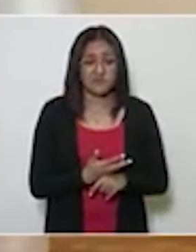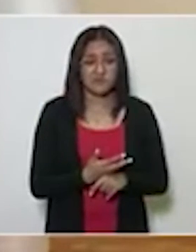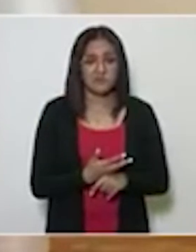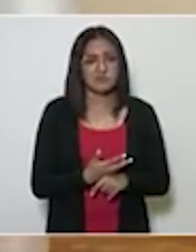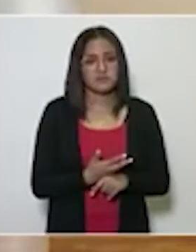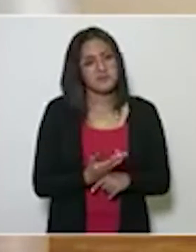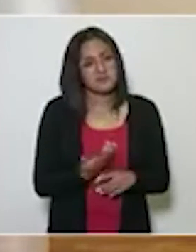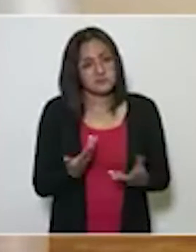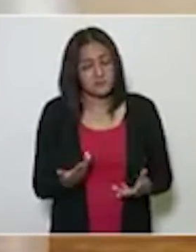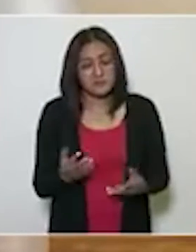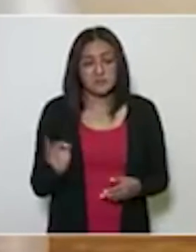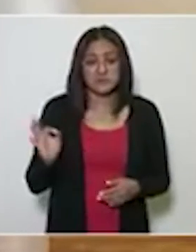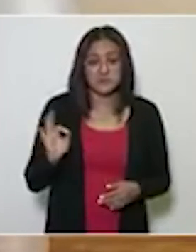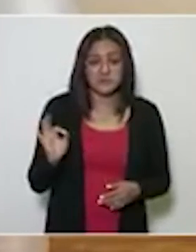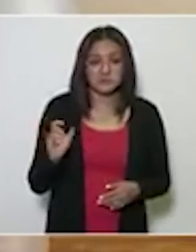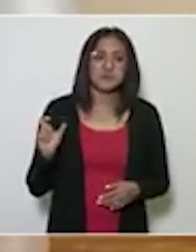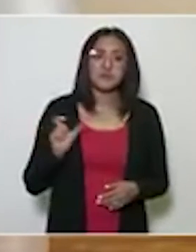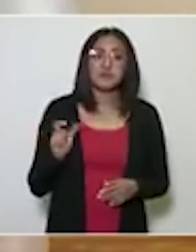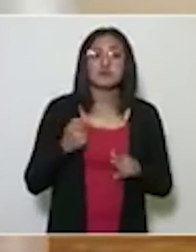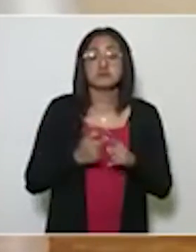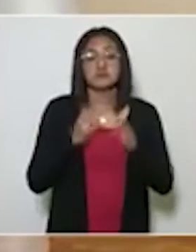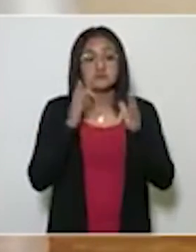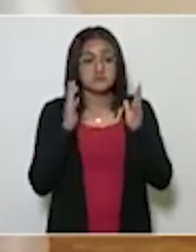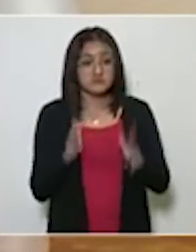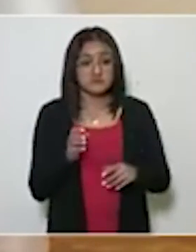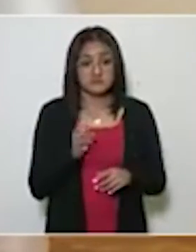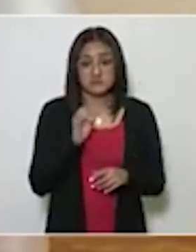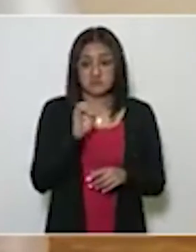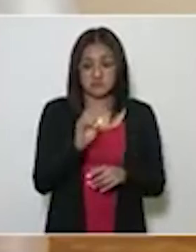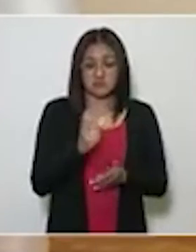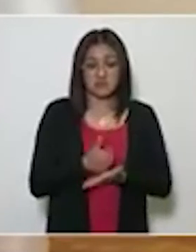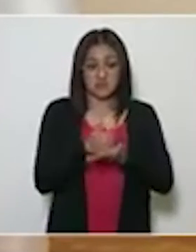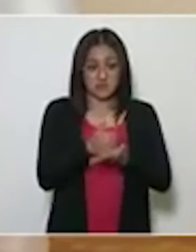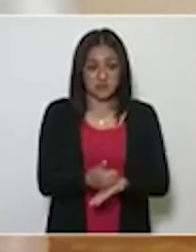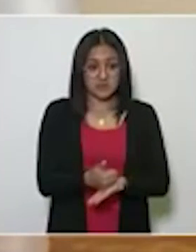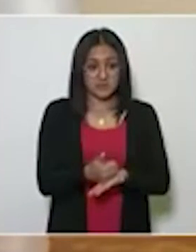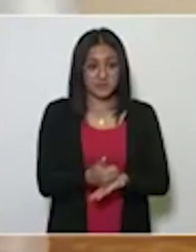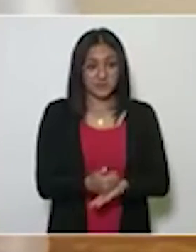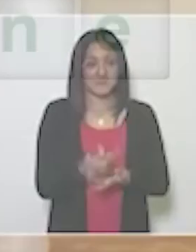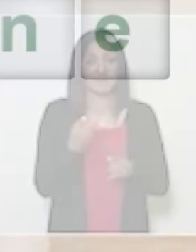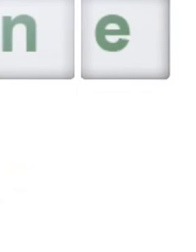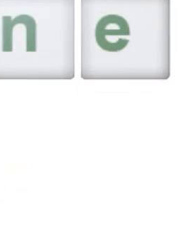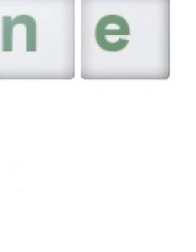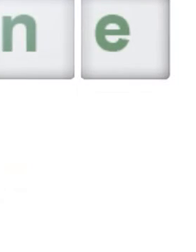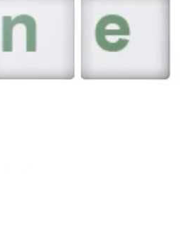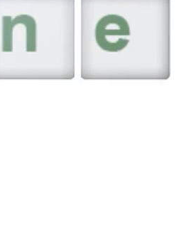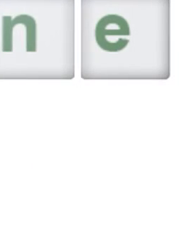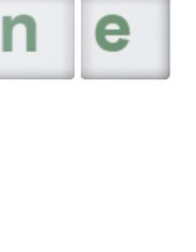caso, cuando llegara el momento procesal, del Poder Judicial.